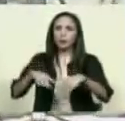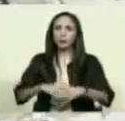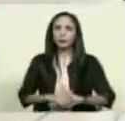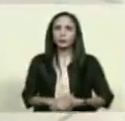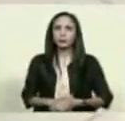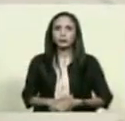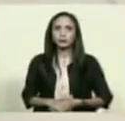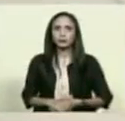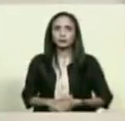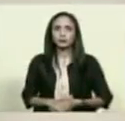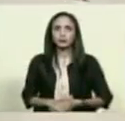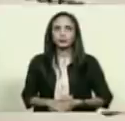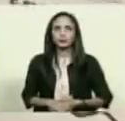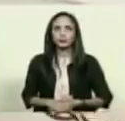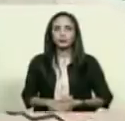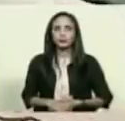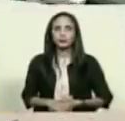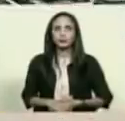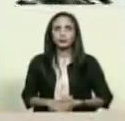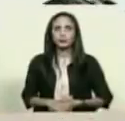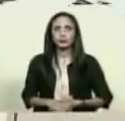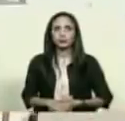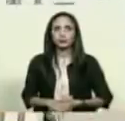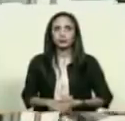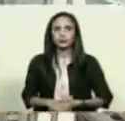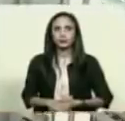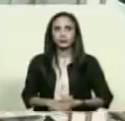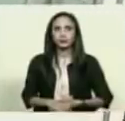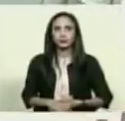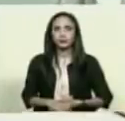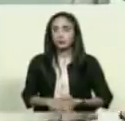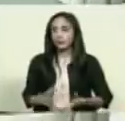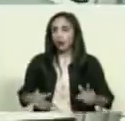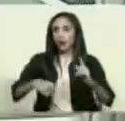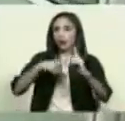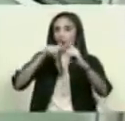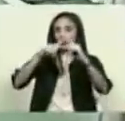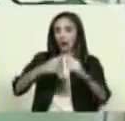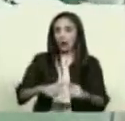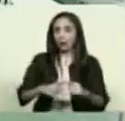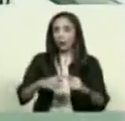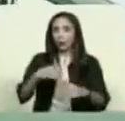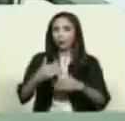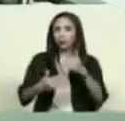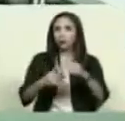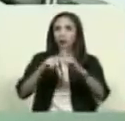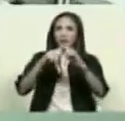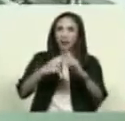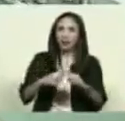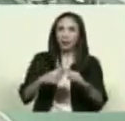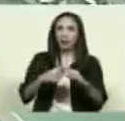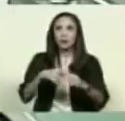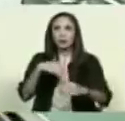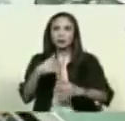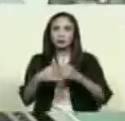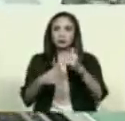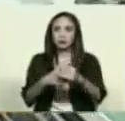Uno, dos, tres, cuatro. Uno va sumando paso a paso. Cuando uno se da cuenta,